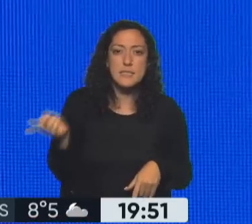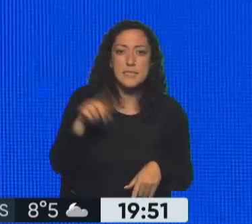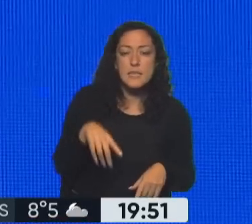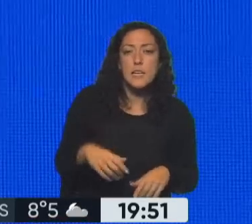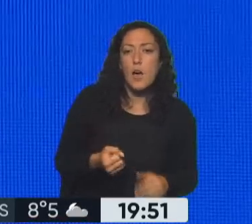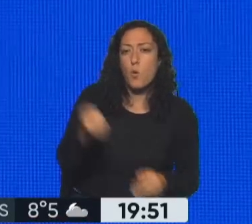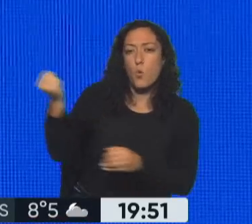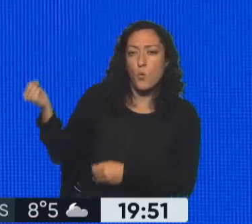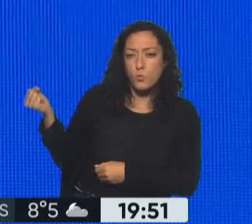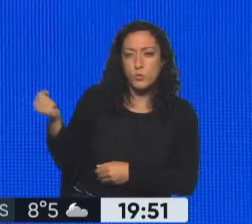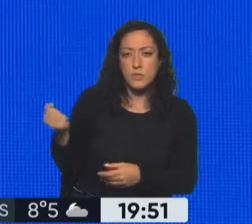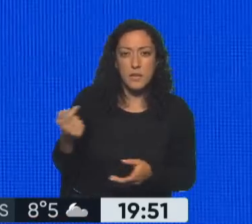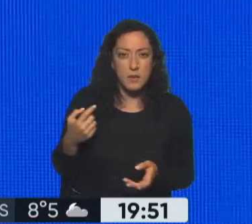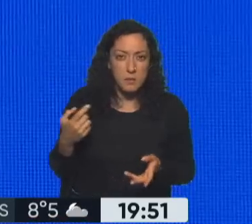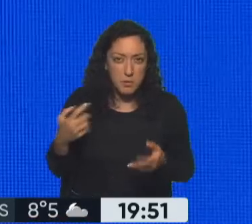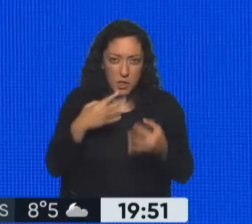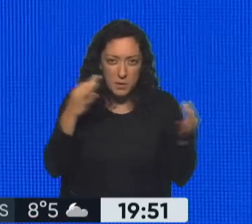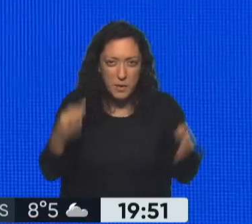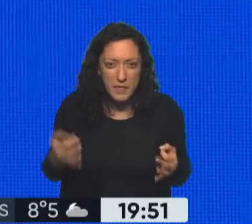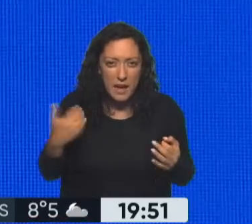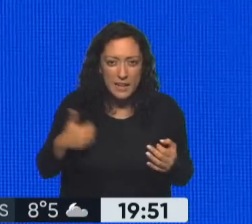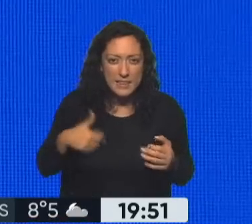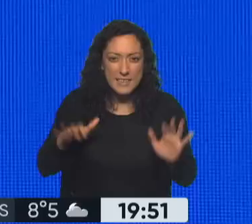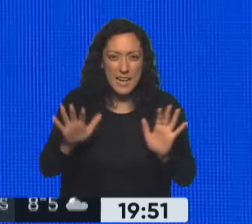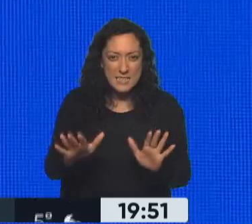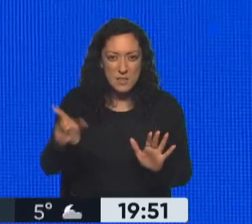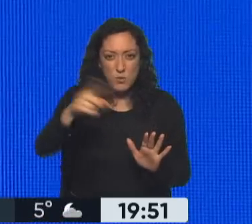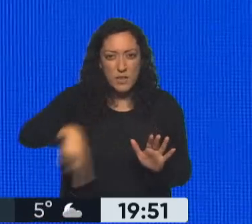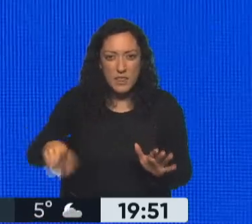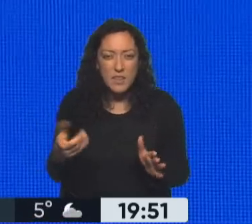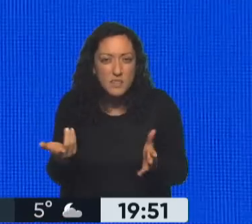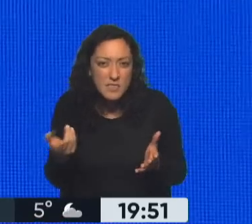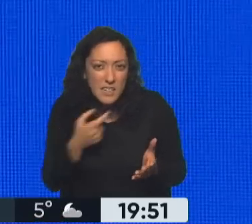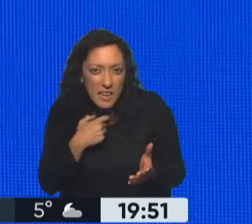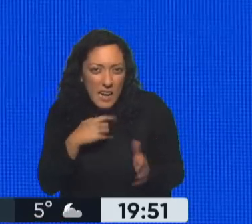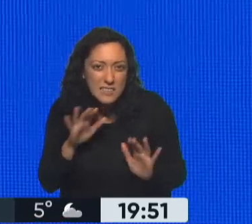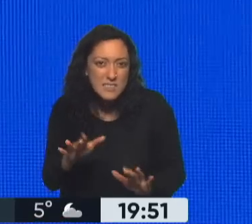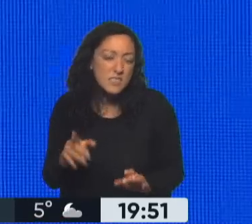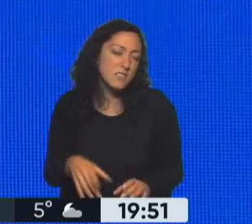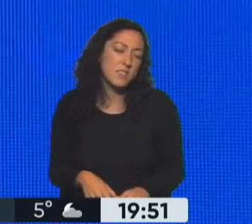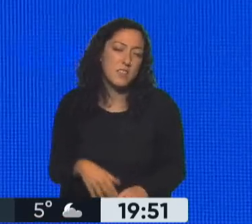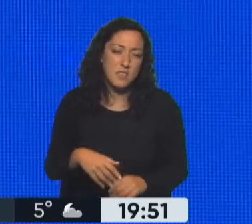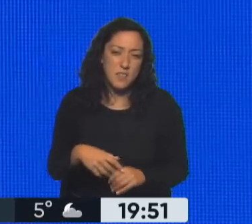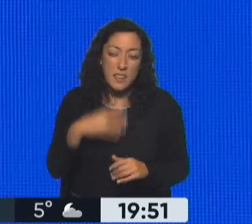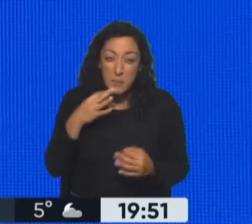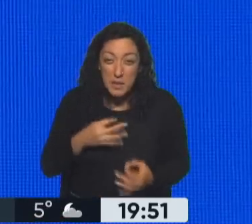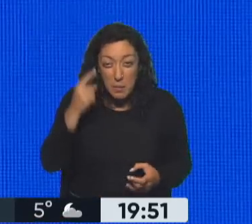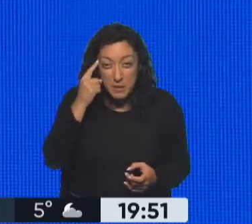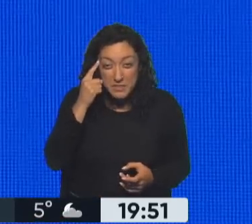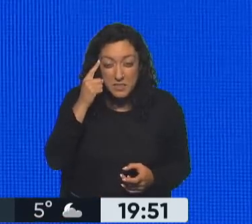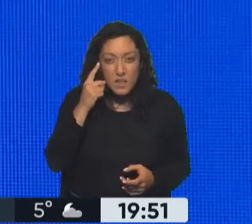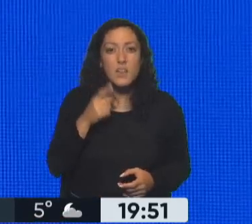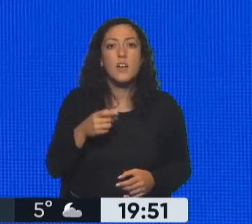más. ¿Pero en serio creen que hay una Argentina viable como la que quieren hacer? Y estaba mirando un artículo del